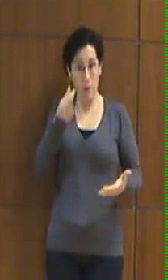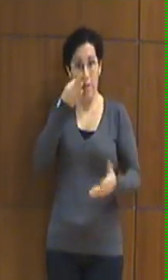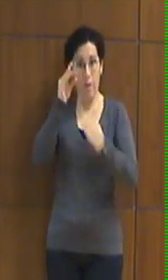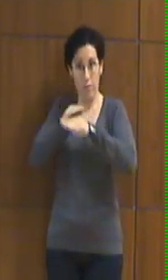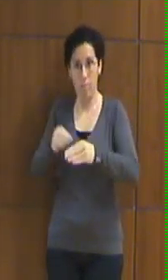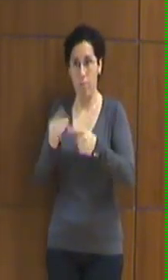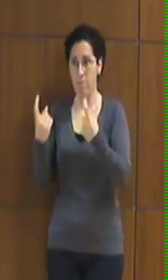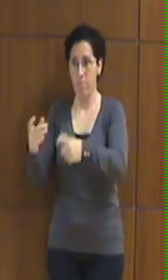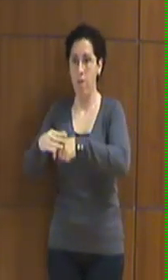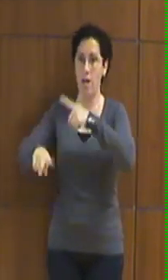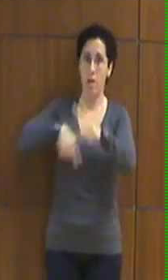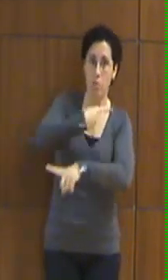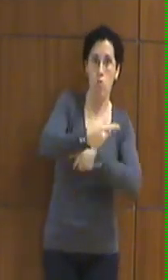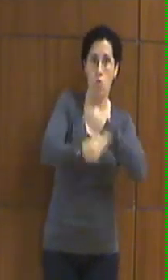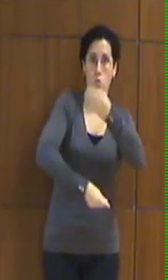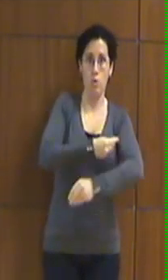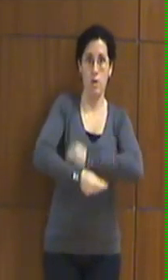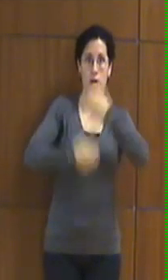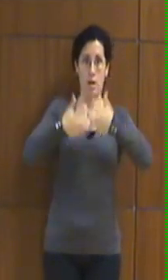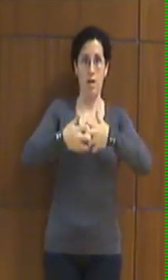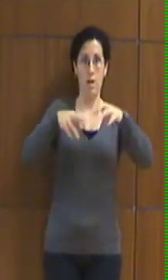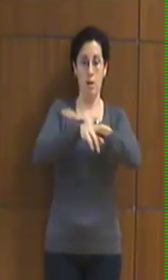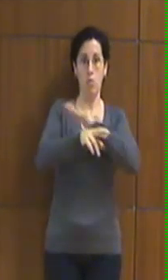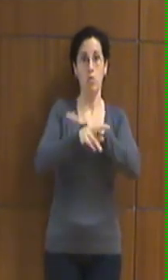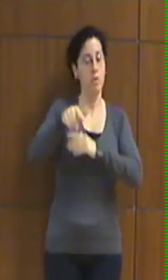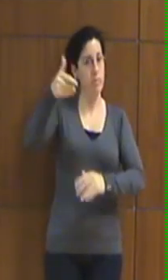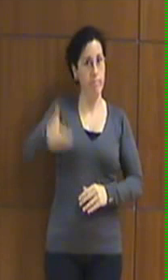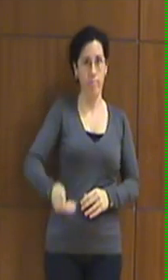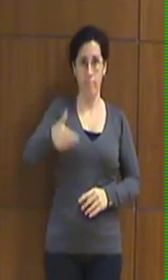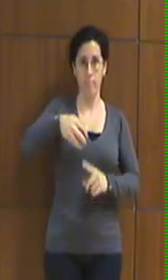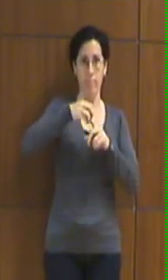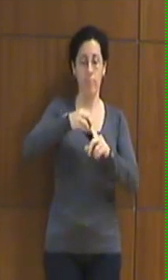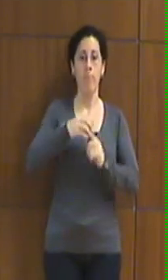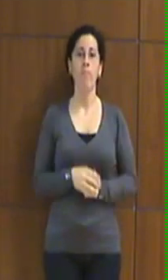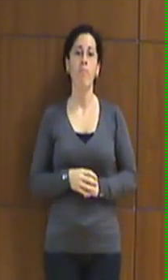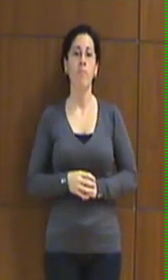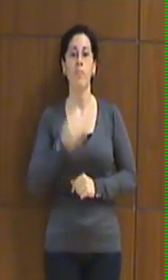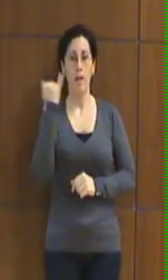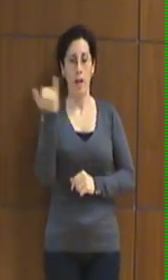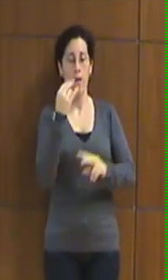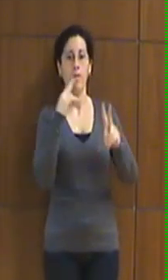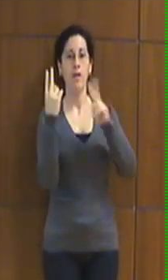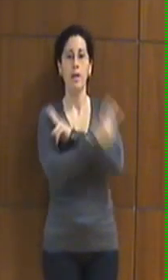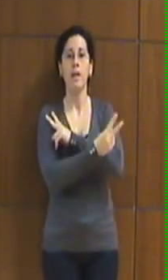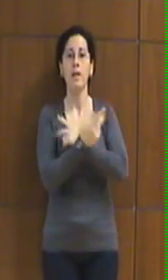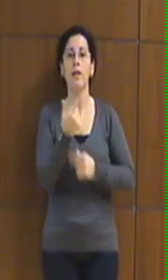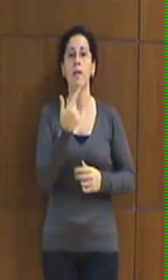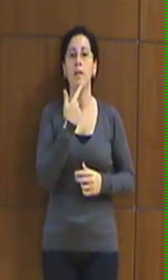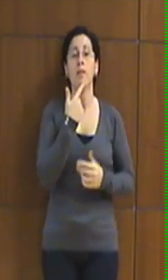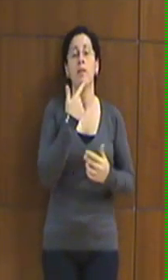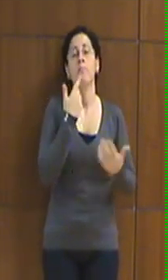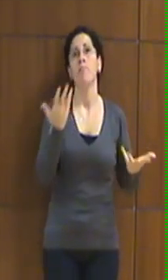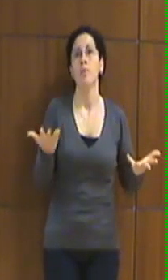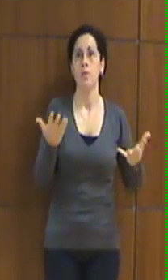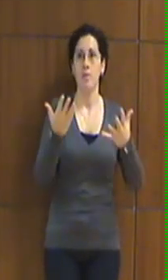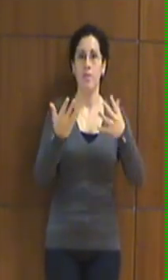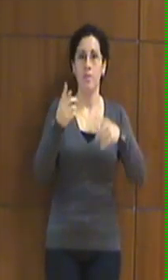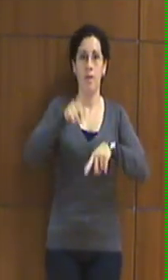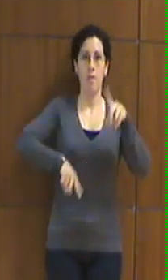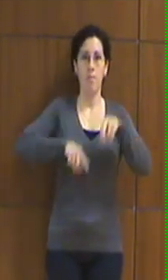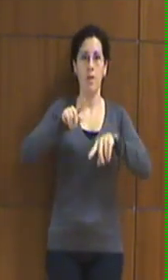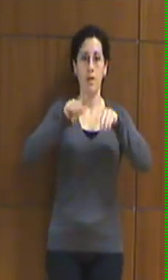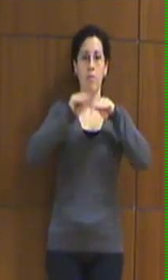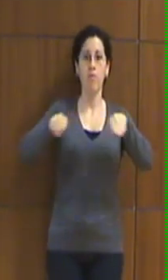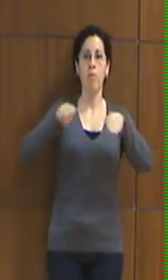puedan empezar también a utilizarla. Yo creo que eso es muy importante. Lo que pasa es que ahí, bueno, la formación, hay no diferencias, ¿no? Si es persona con discapacidad o no